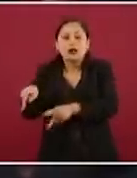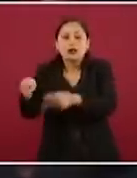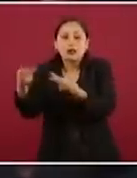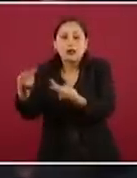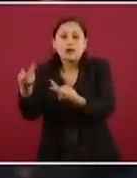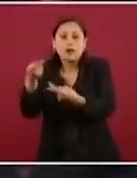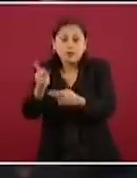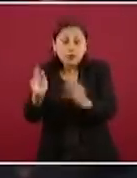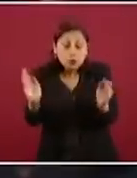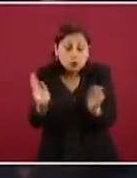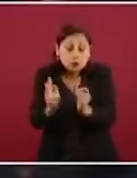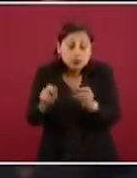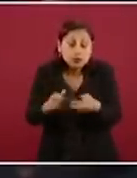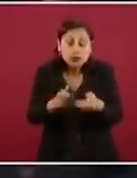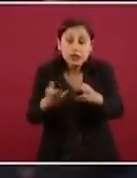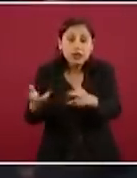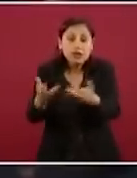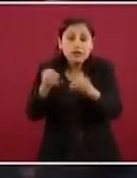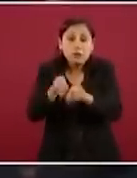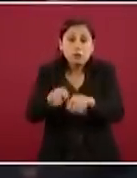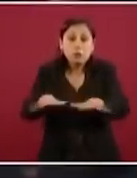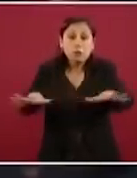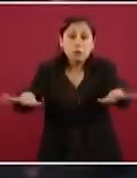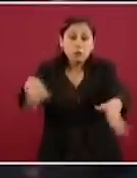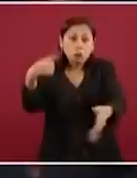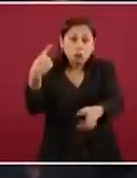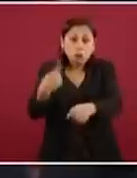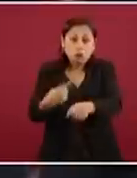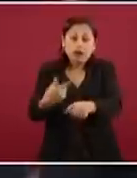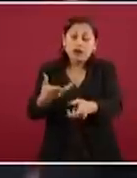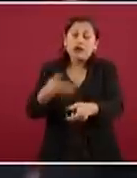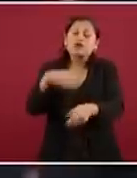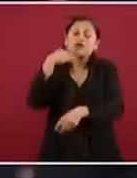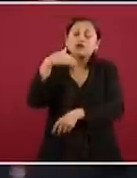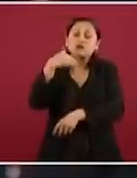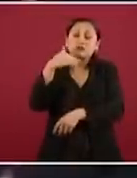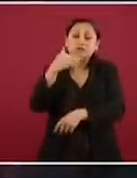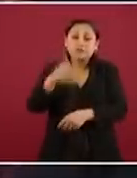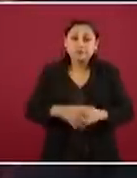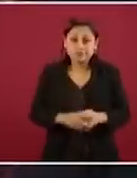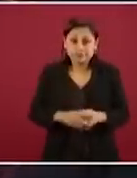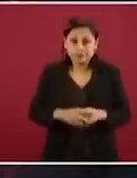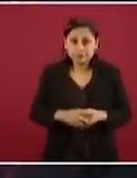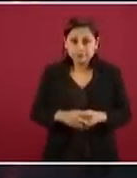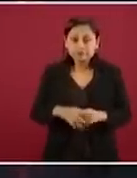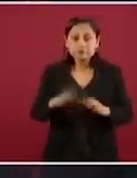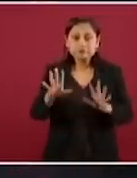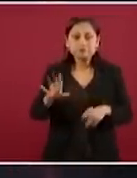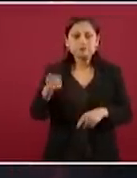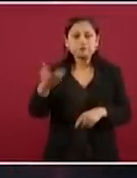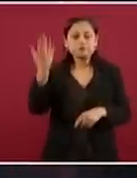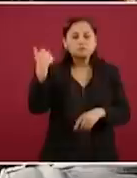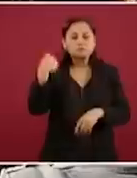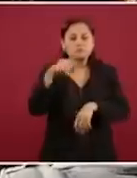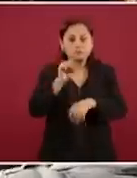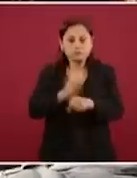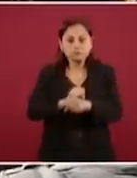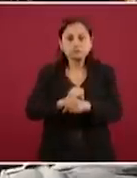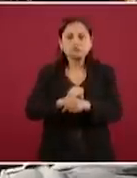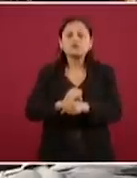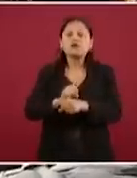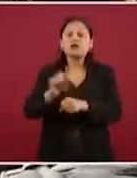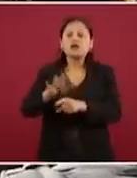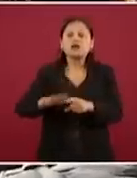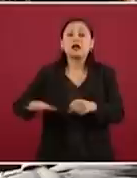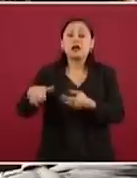río. Y aparte de eso, señor, hace unos días, la semana pasada, en dos días llovió lo que llueve en todo un año en Sonora,